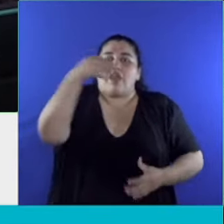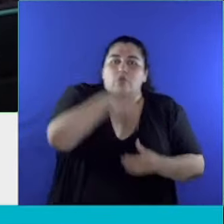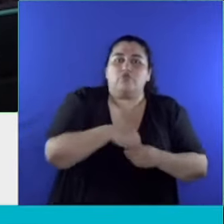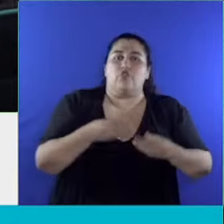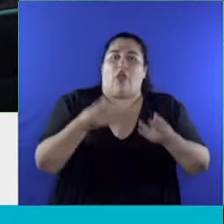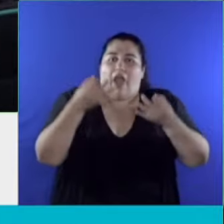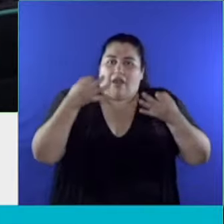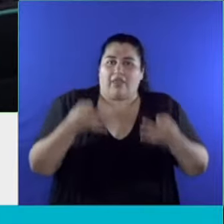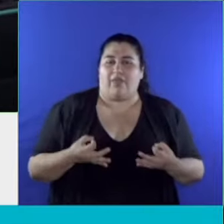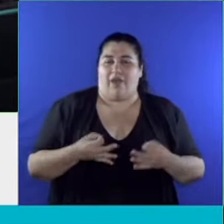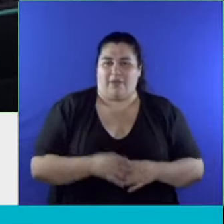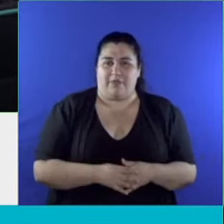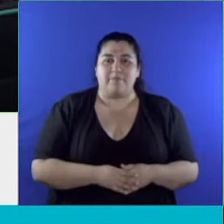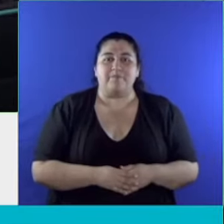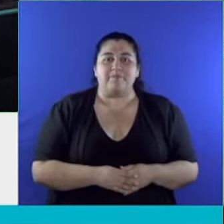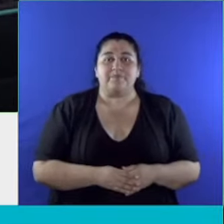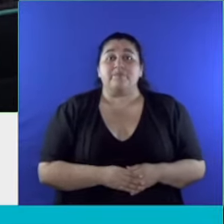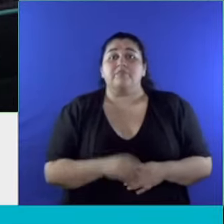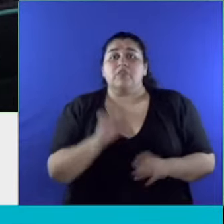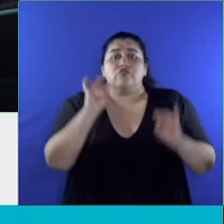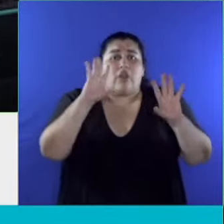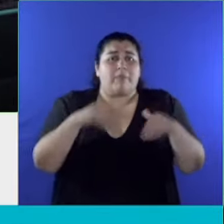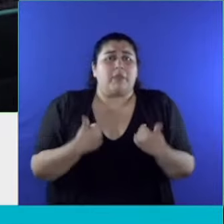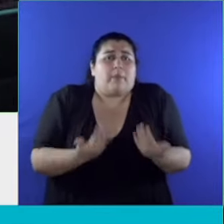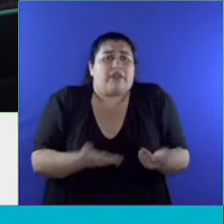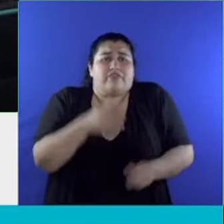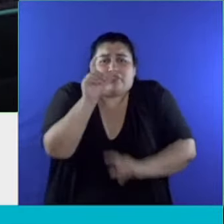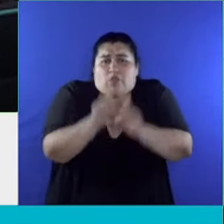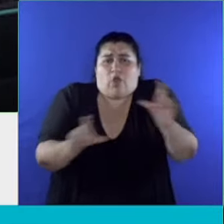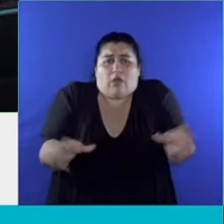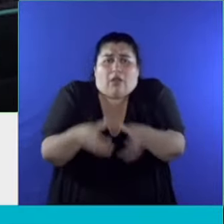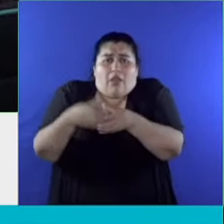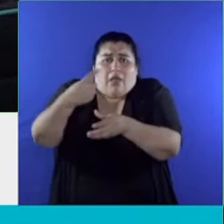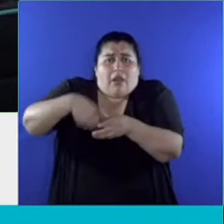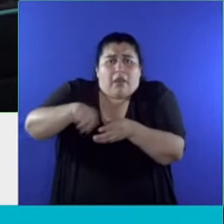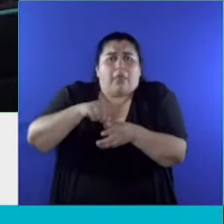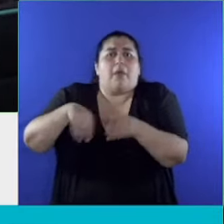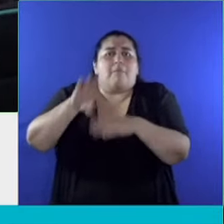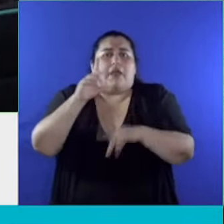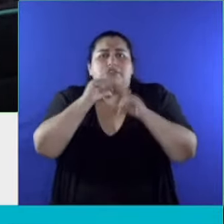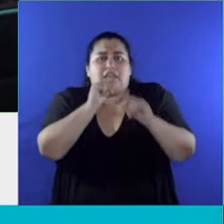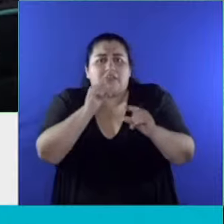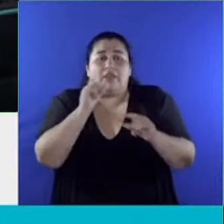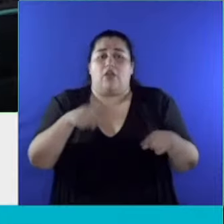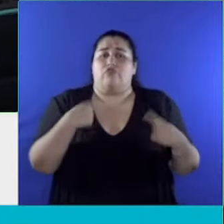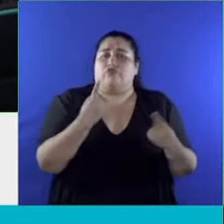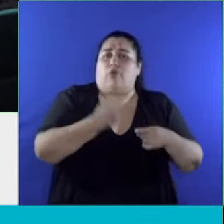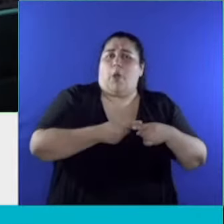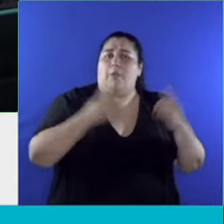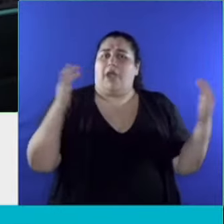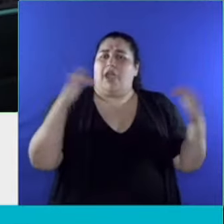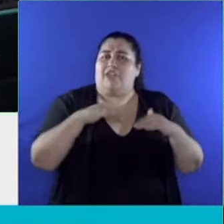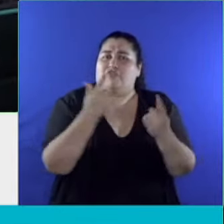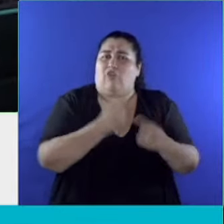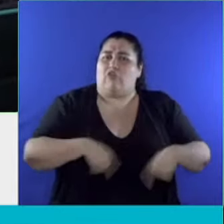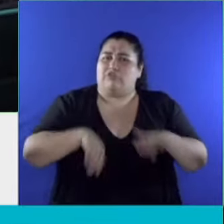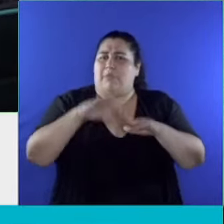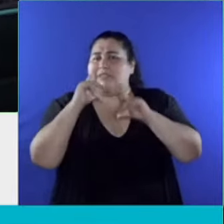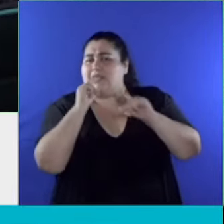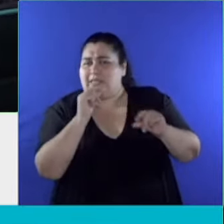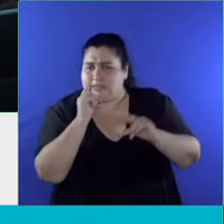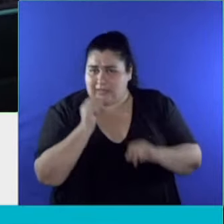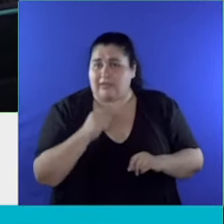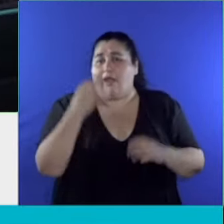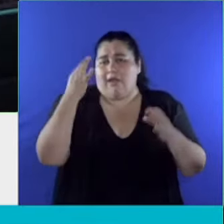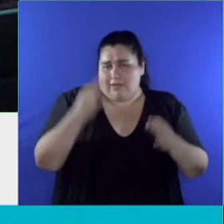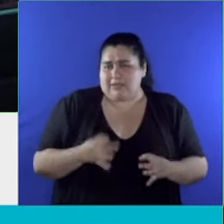calidad que no solamente sea un beneficio para unos pocos que son los que más critican Cuando hacemos eventos multitudinarios que también